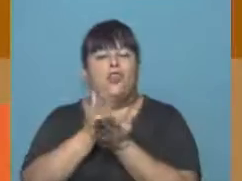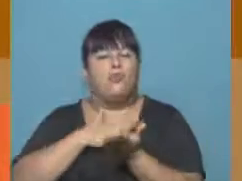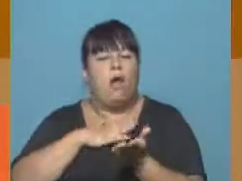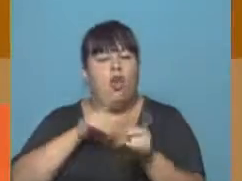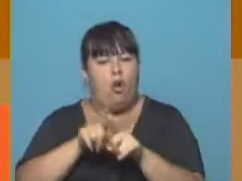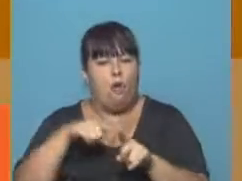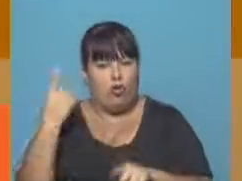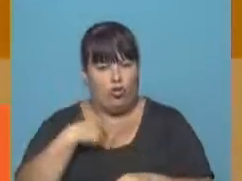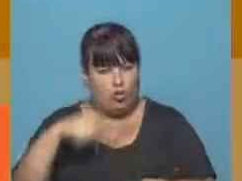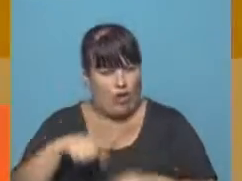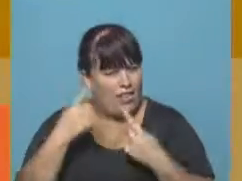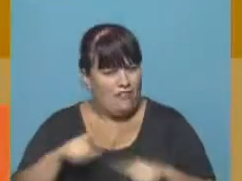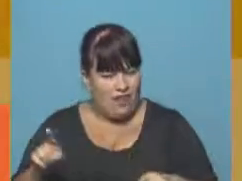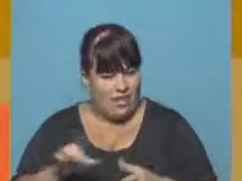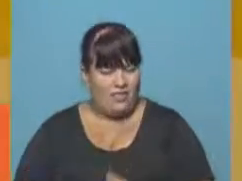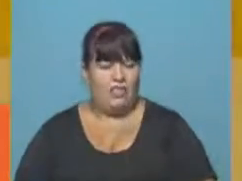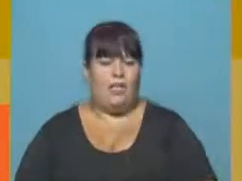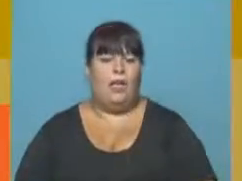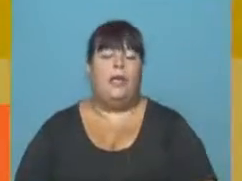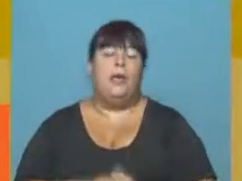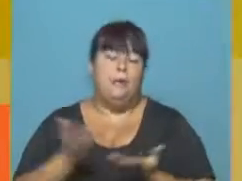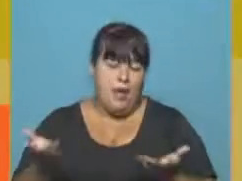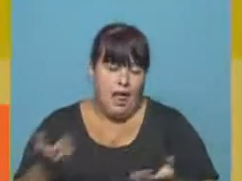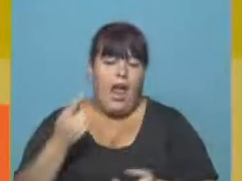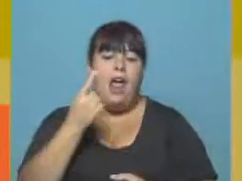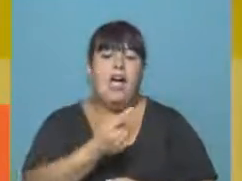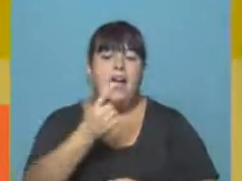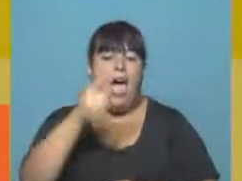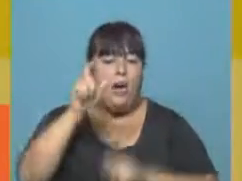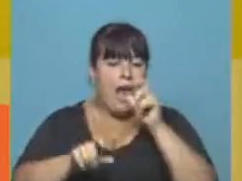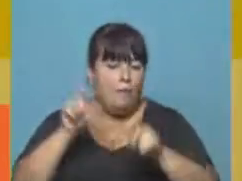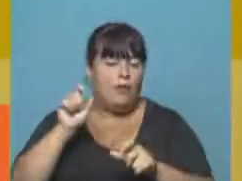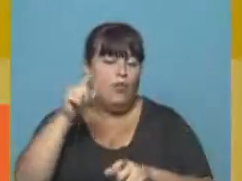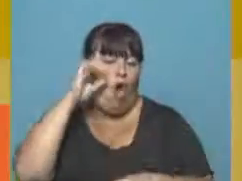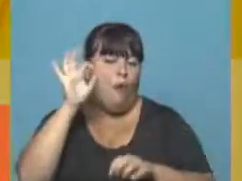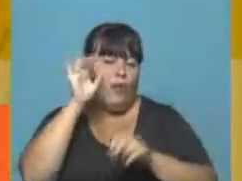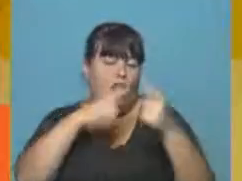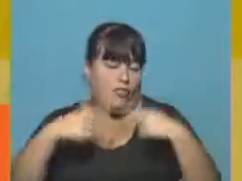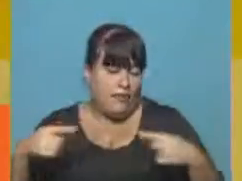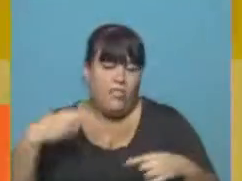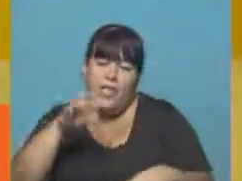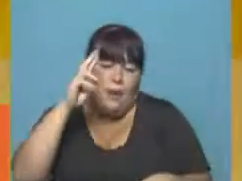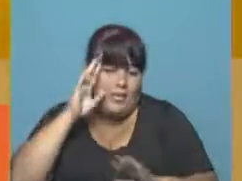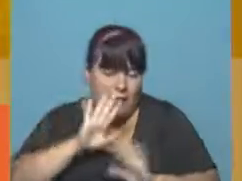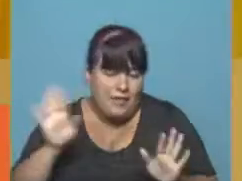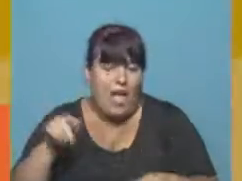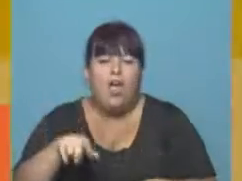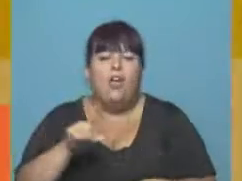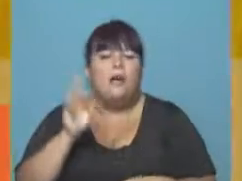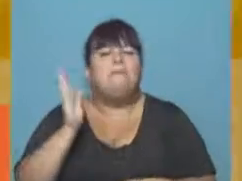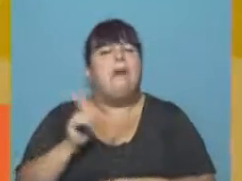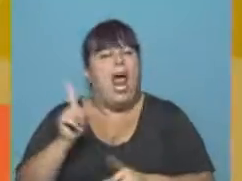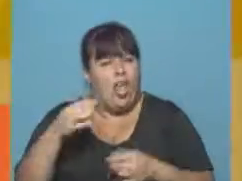estamos ampliando nosotros ahora. Pero obviamente cada una de las personas tiene sus posiciones ideológicas y eso hay que respetarlo. Esto no es